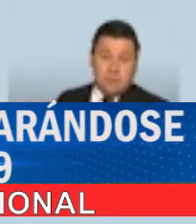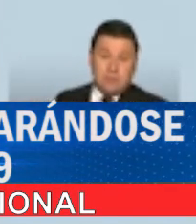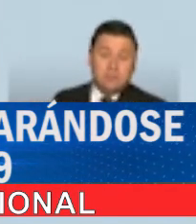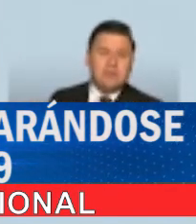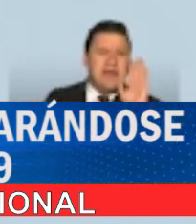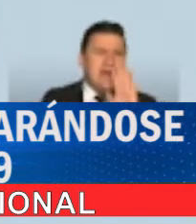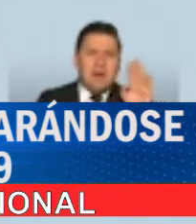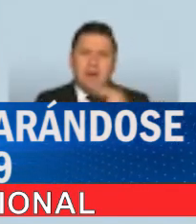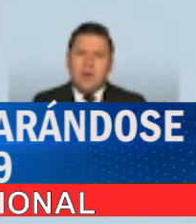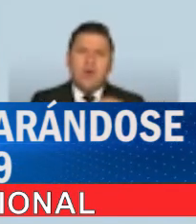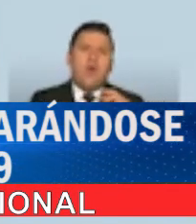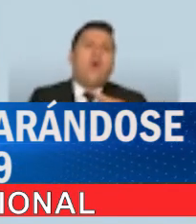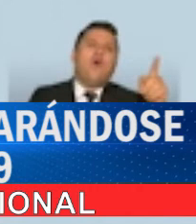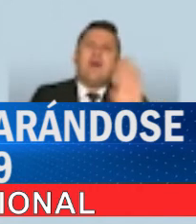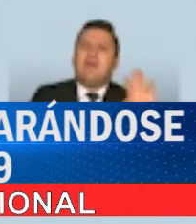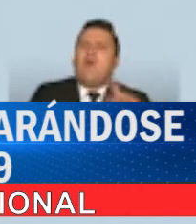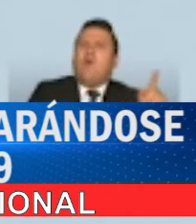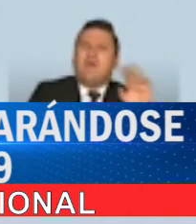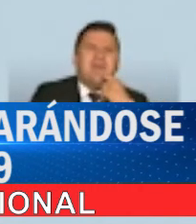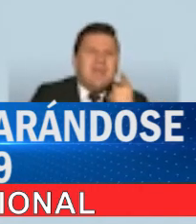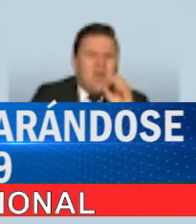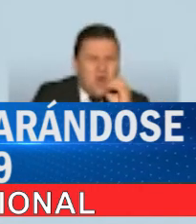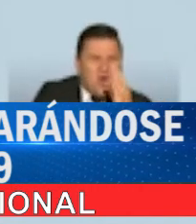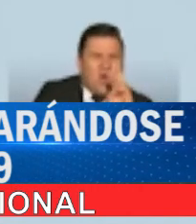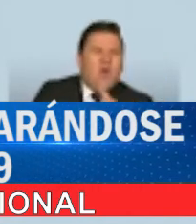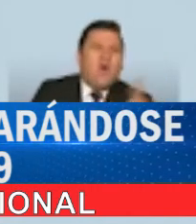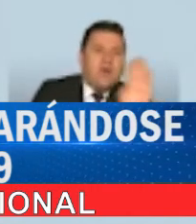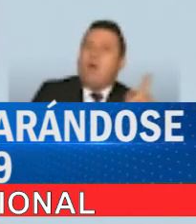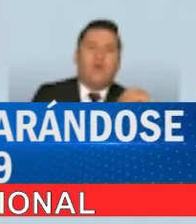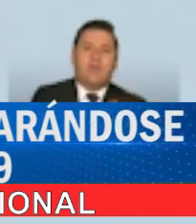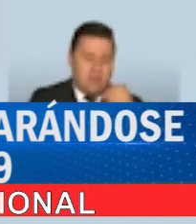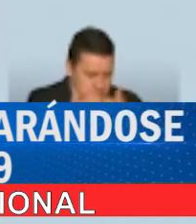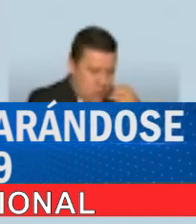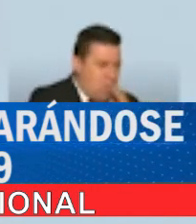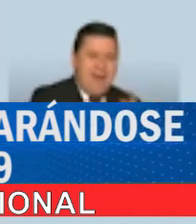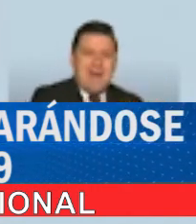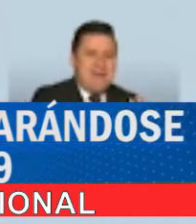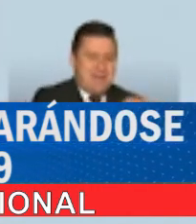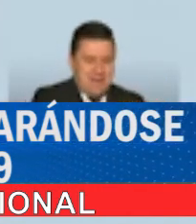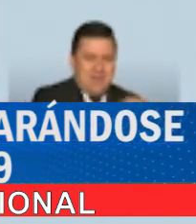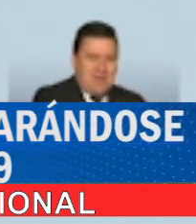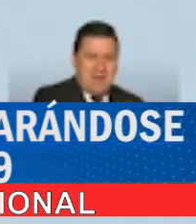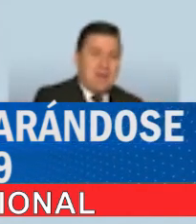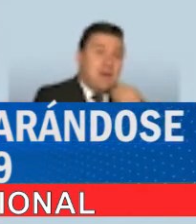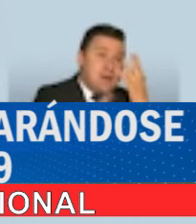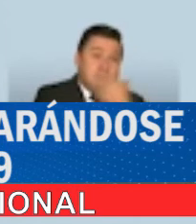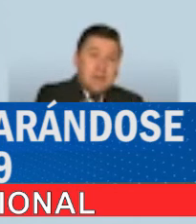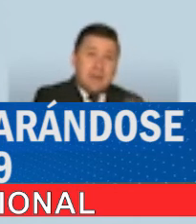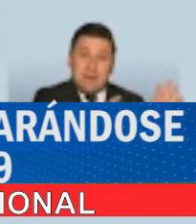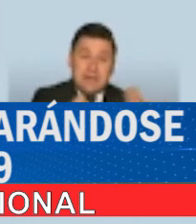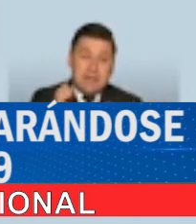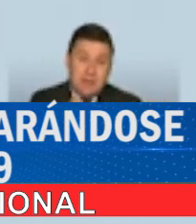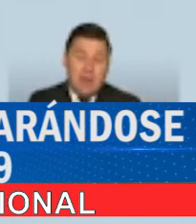hay un departamento que se llama Otros Departamentos. Esos son los departamentos que hoy en día no leen. 14 departamentos con